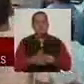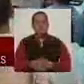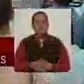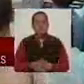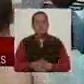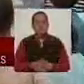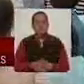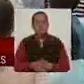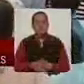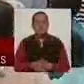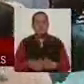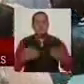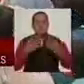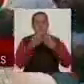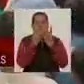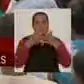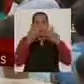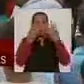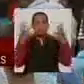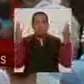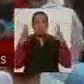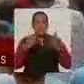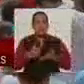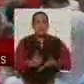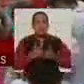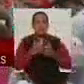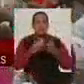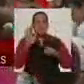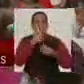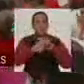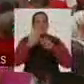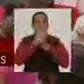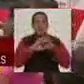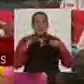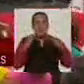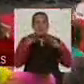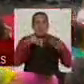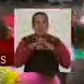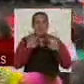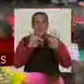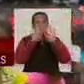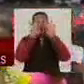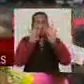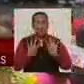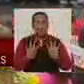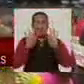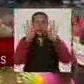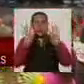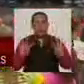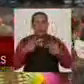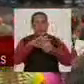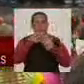los mosqueteros permiten la protección del hogar, que no pueda ingresar este